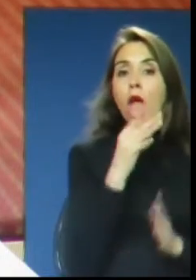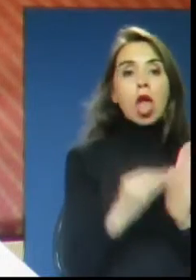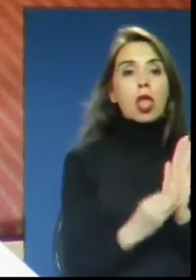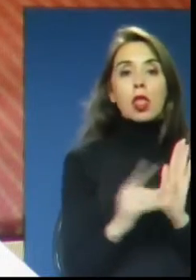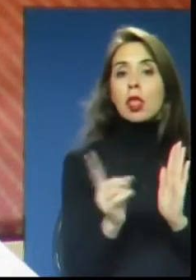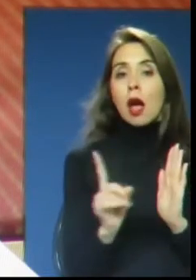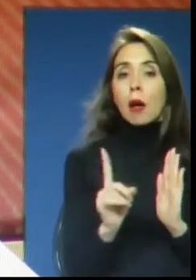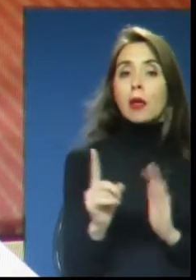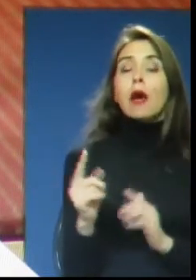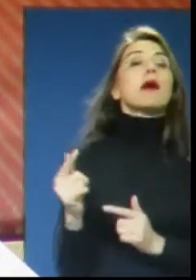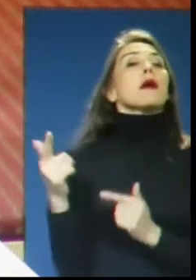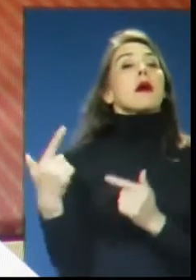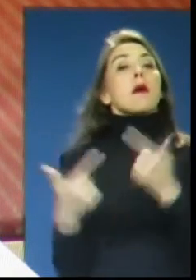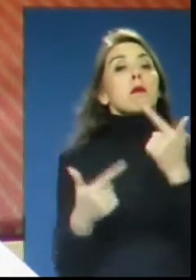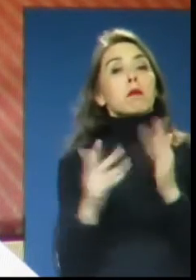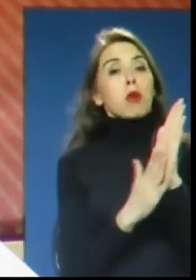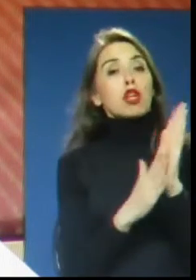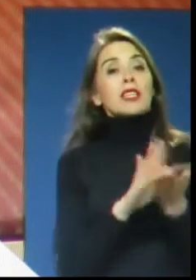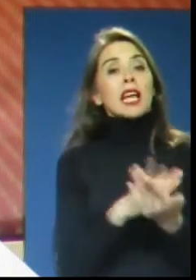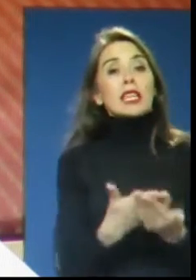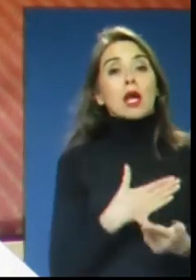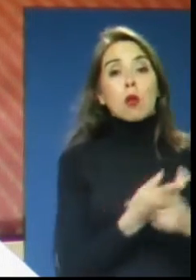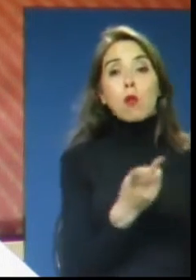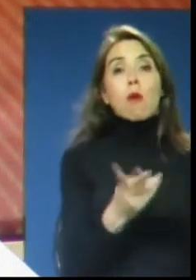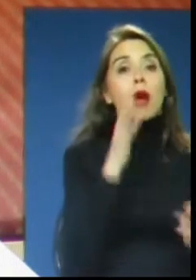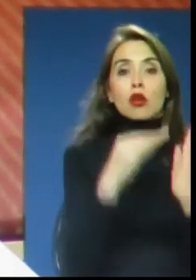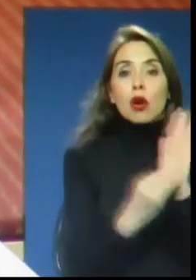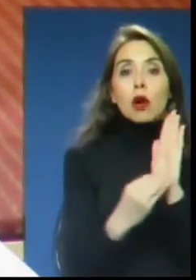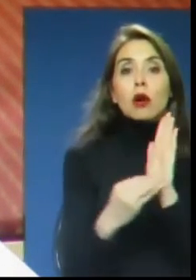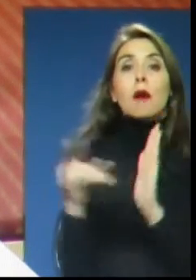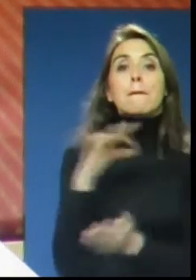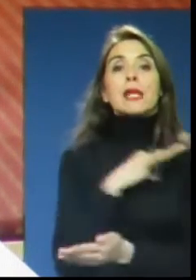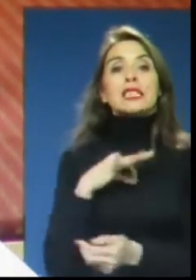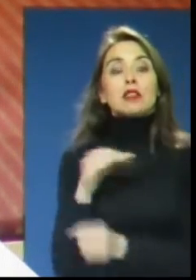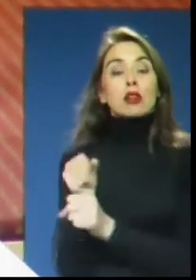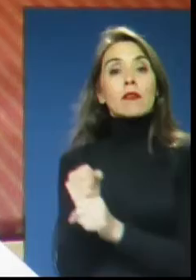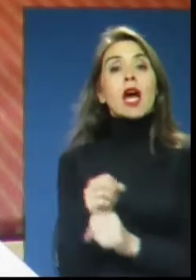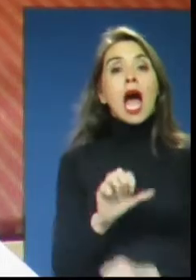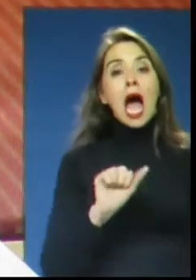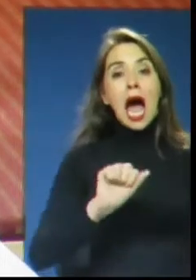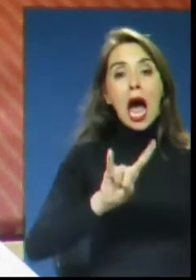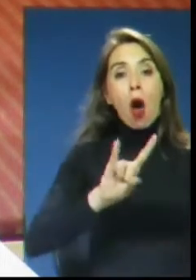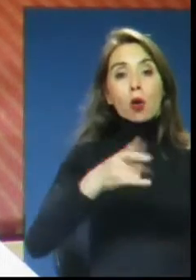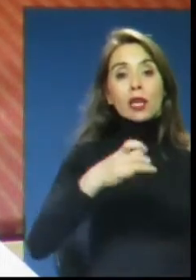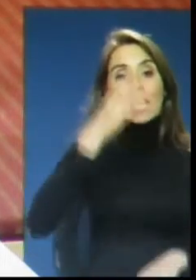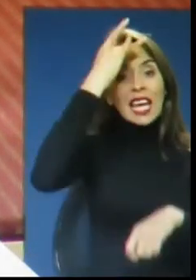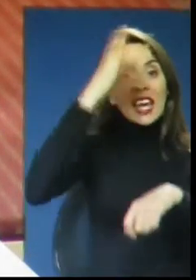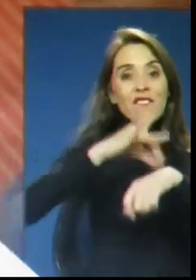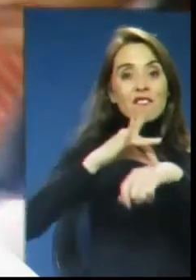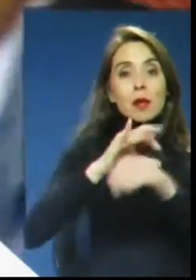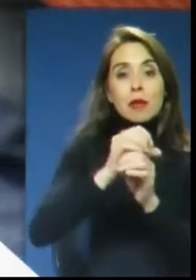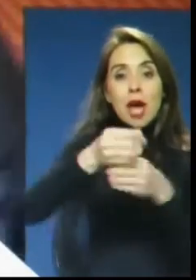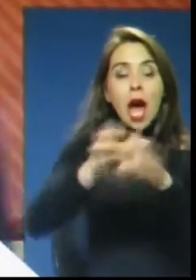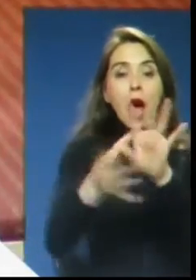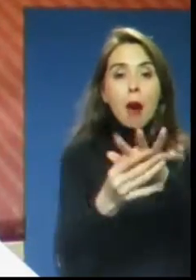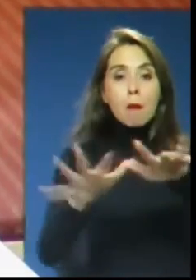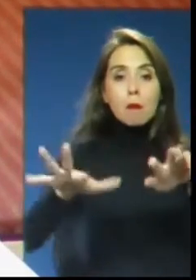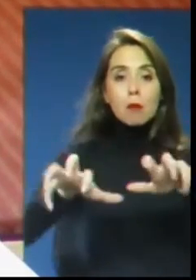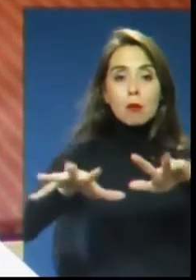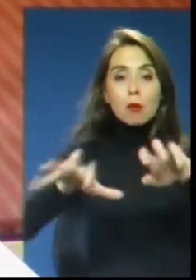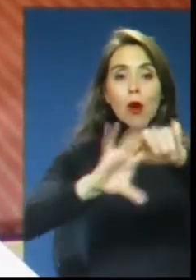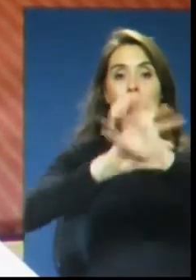del Ministerio del Trabajo. Por lo tanto, el auge dentro de las enfermedades relativas a las articulaciones y